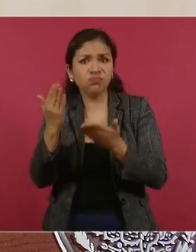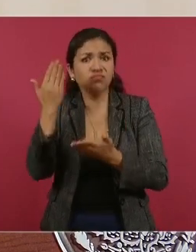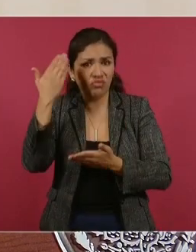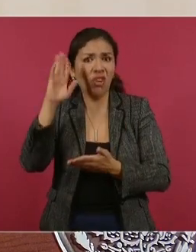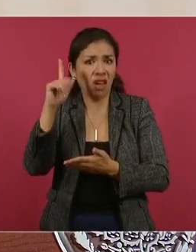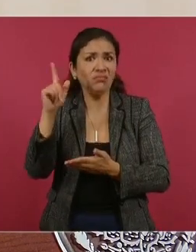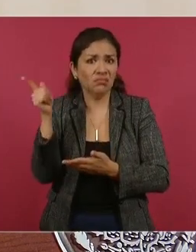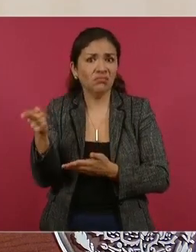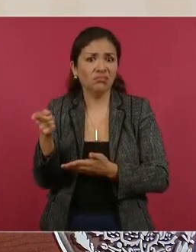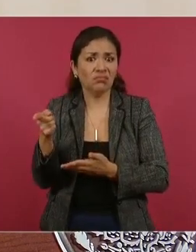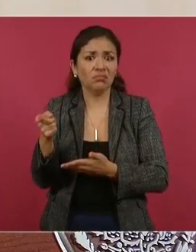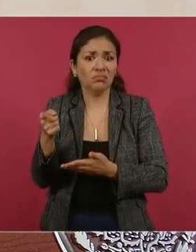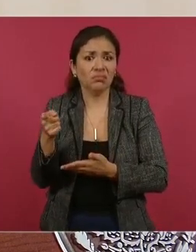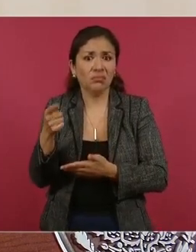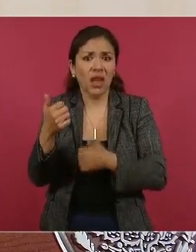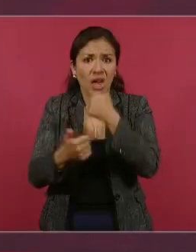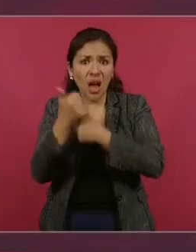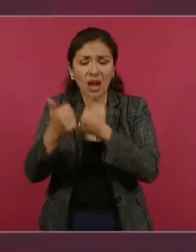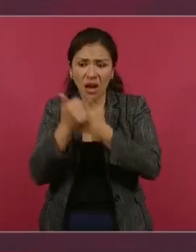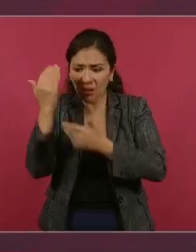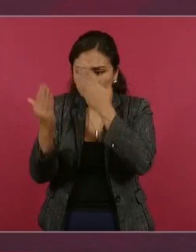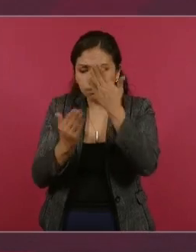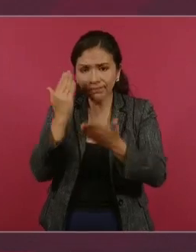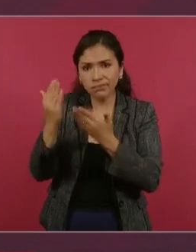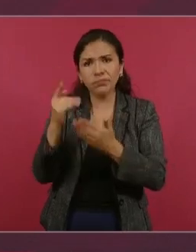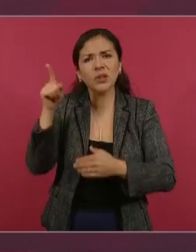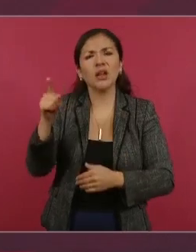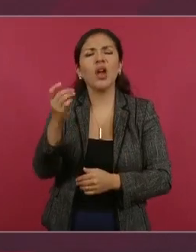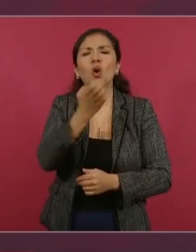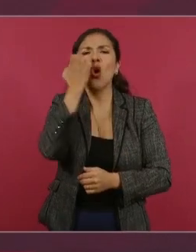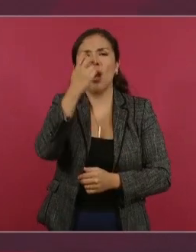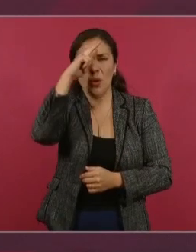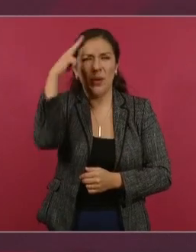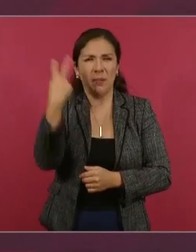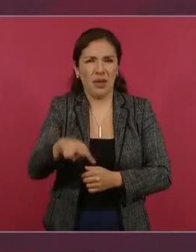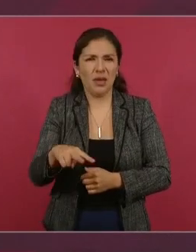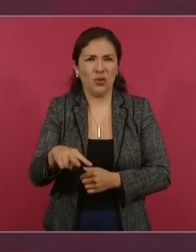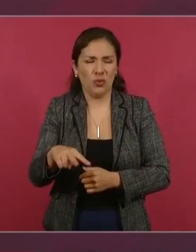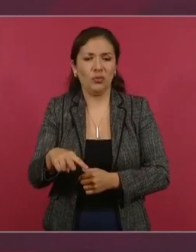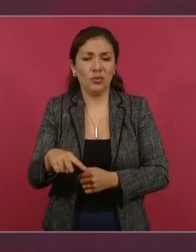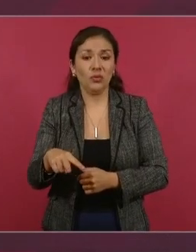estudió la carrera en el Colegio de México.